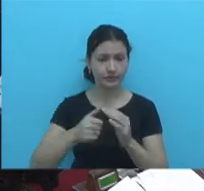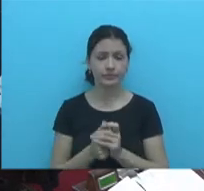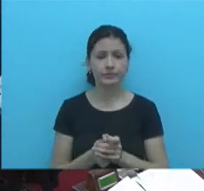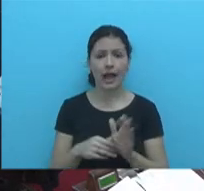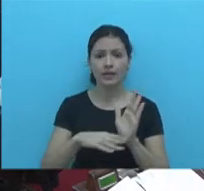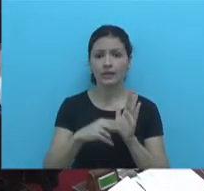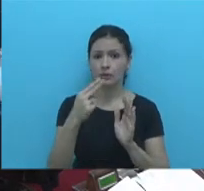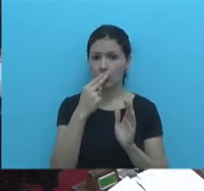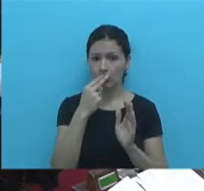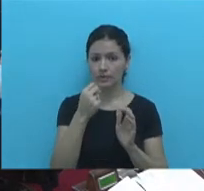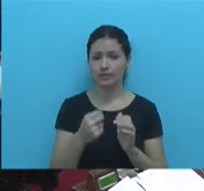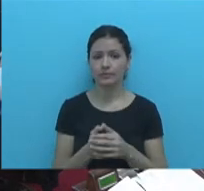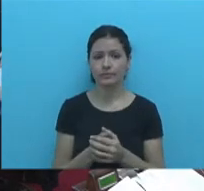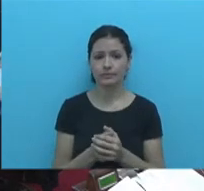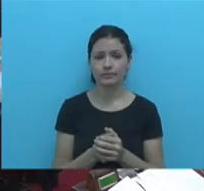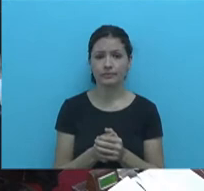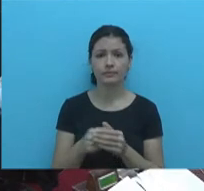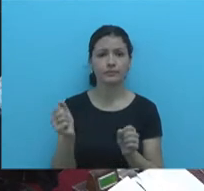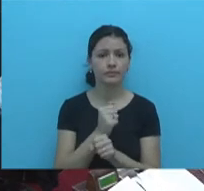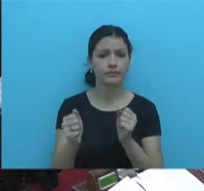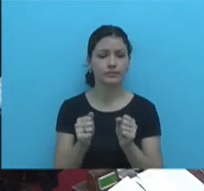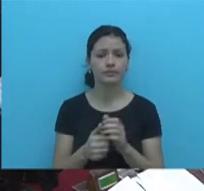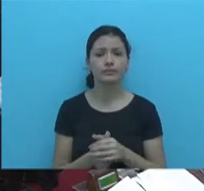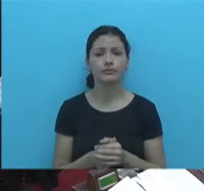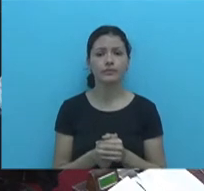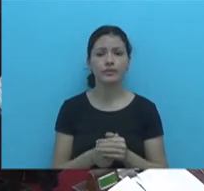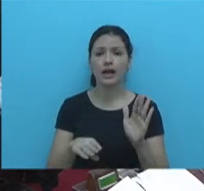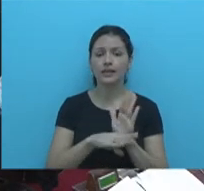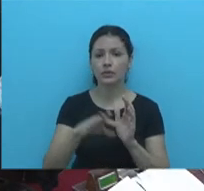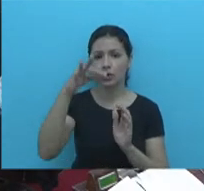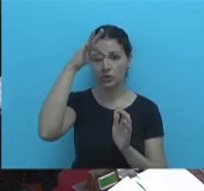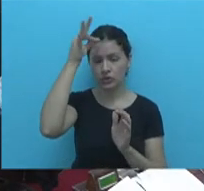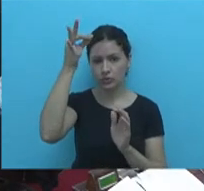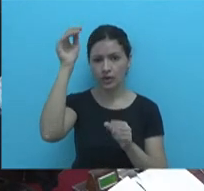Artículo 11, aprobado. Artículo 12,